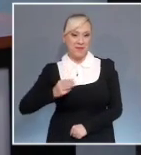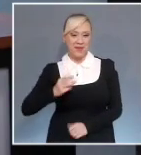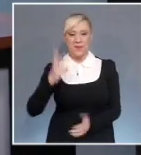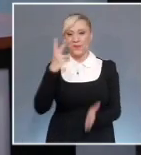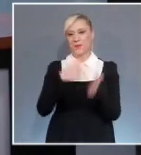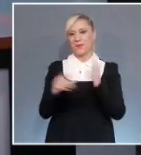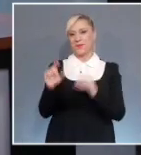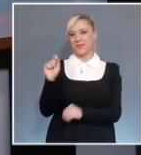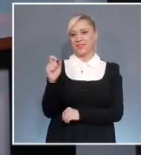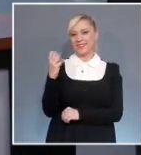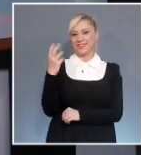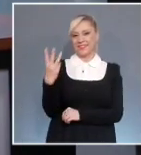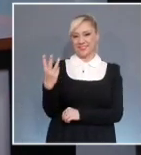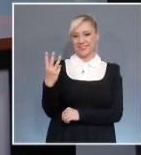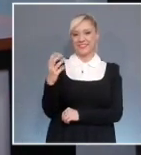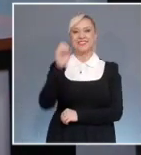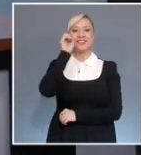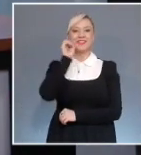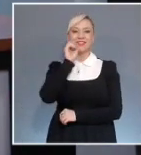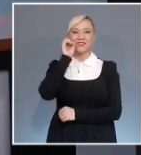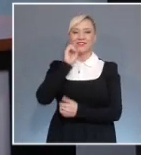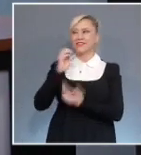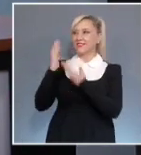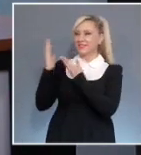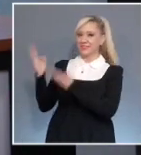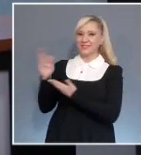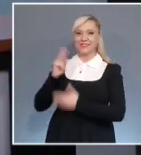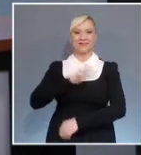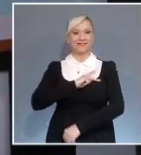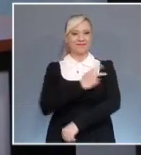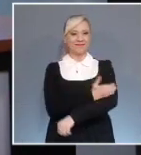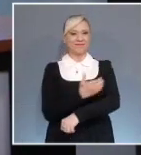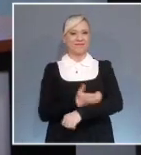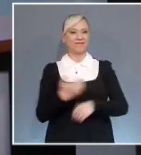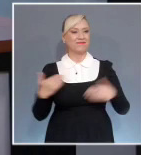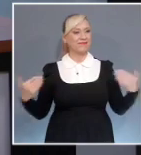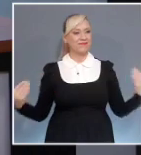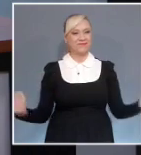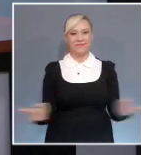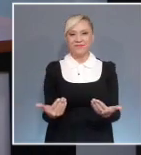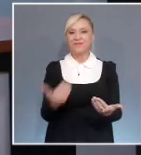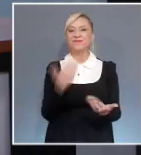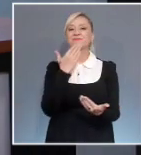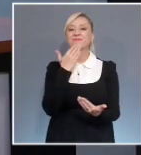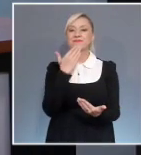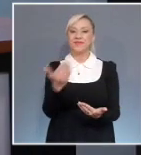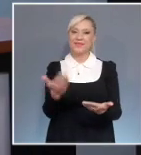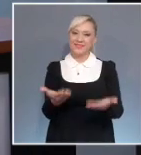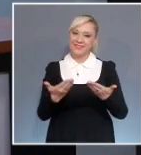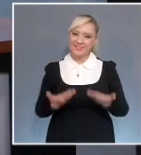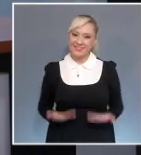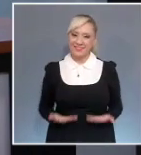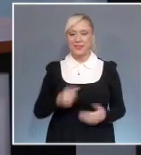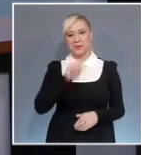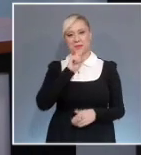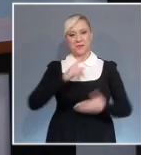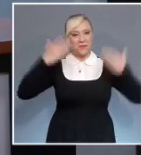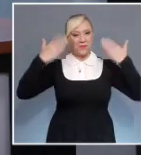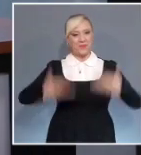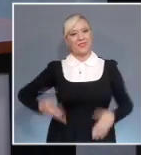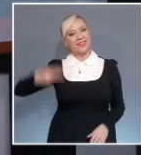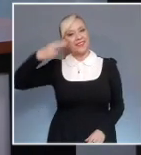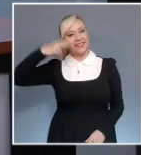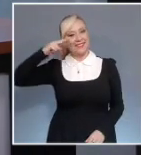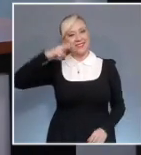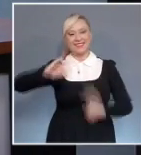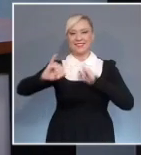a nombre de todo este equipo de trabajo le damos la más cordial bienvenida y también saludamos a mi compañera Nidia Díaz en la